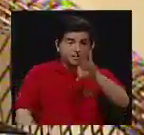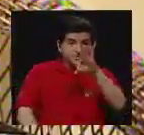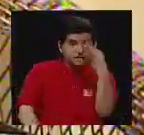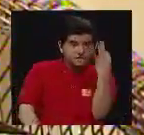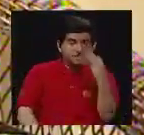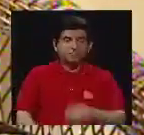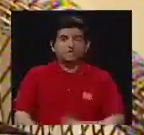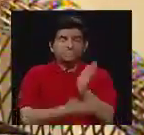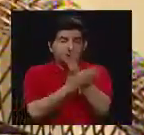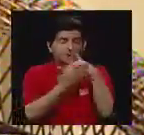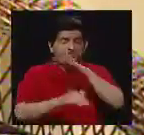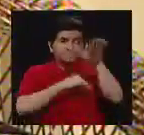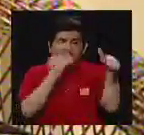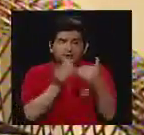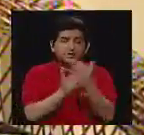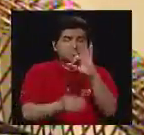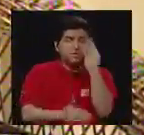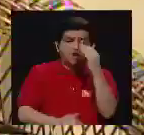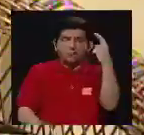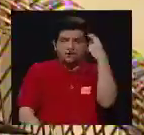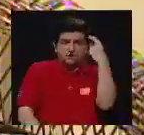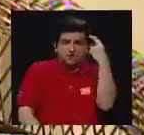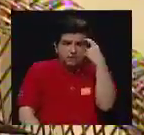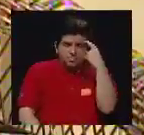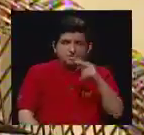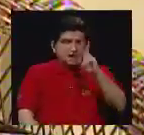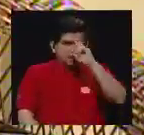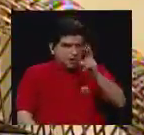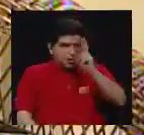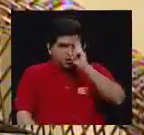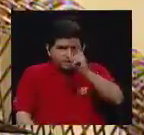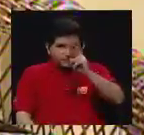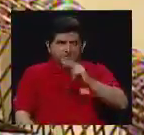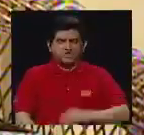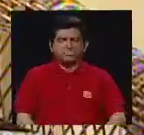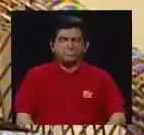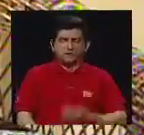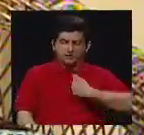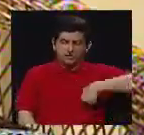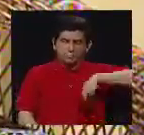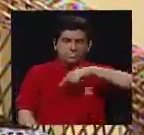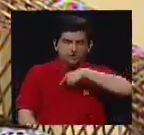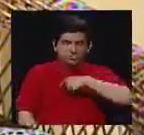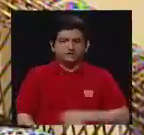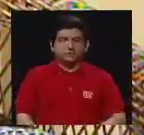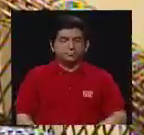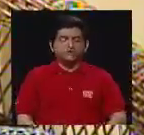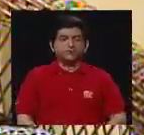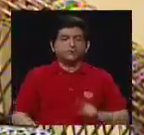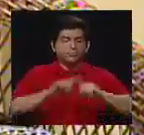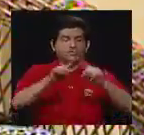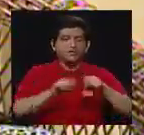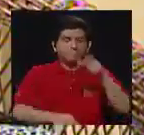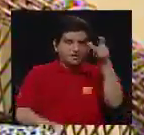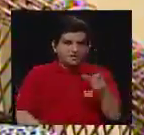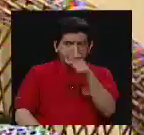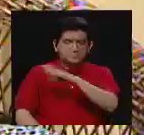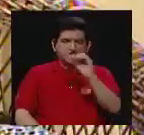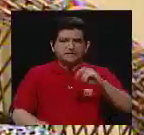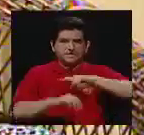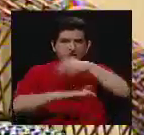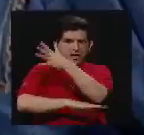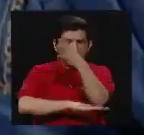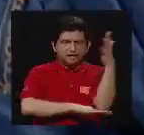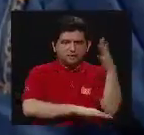y que es parte de toda una forma de pensar respetuosa con los otros seres y con la naturaleza.